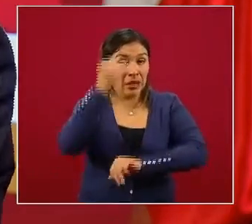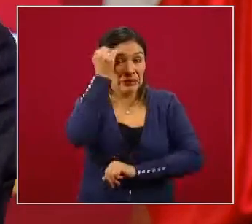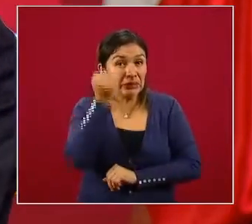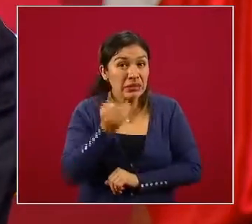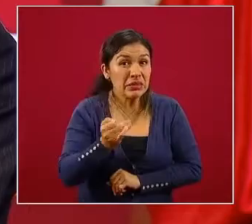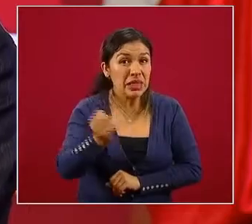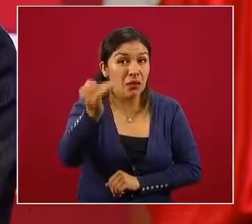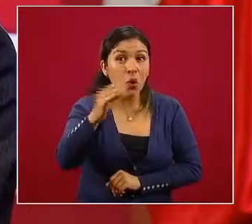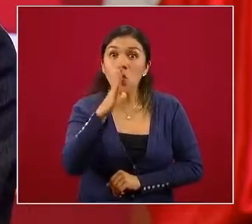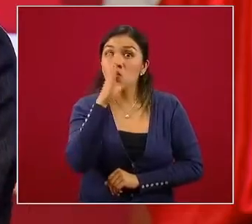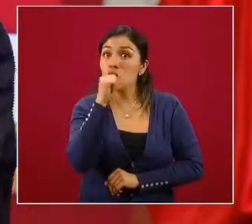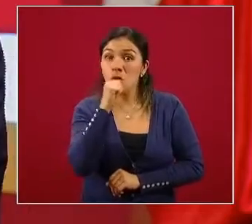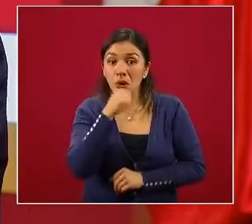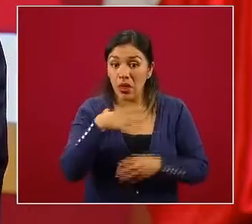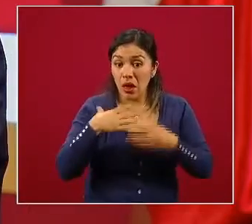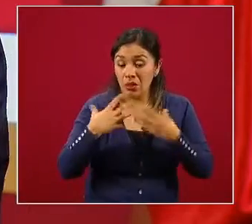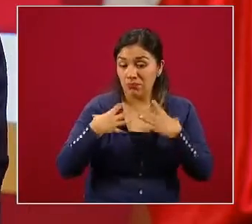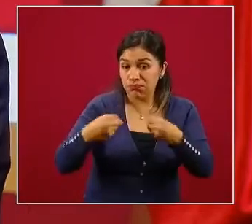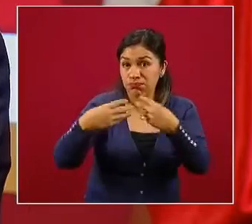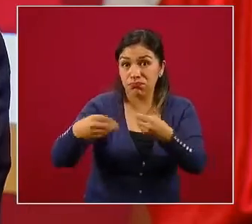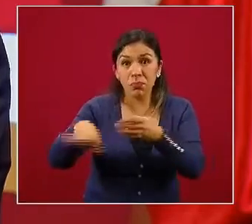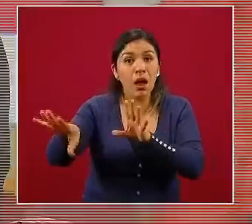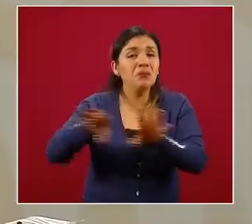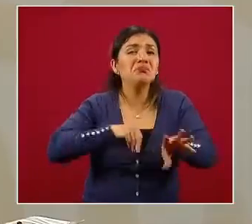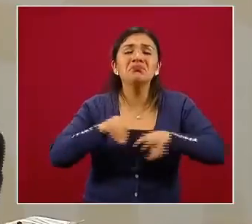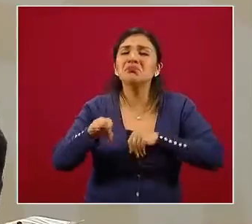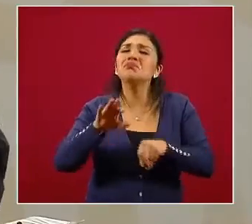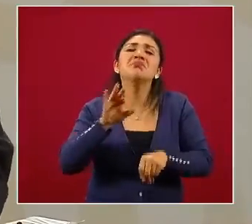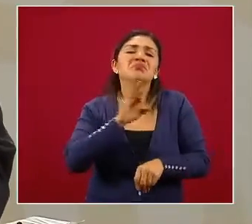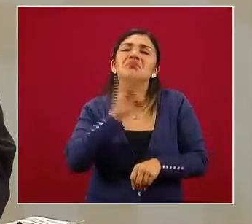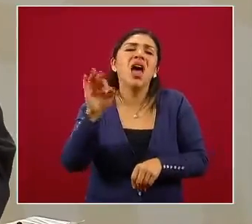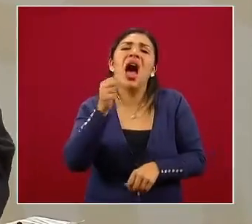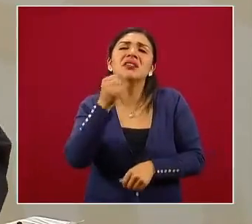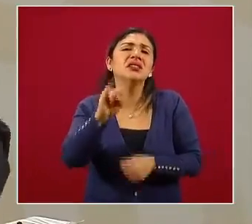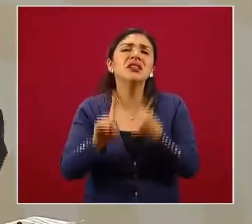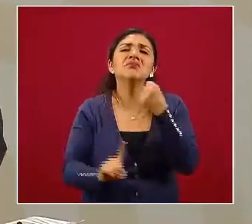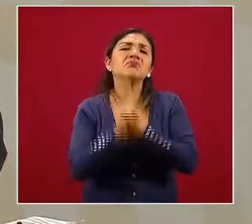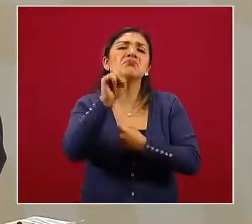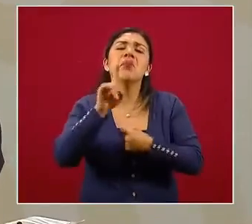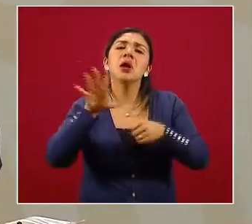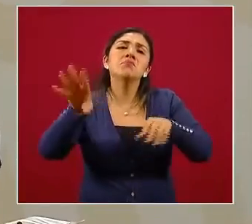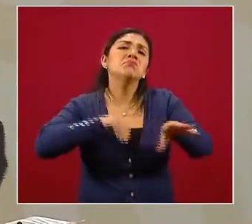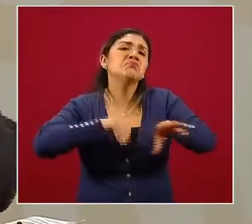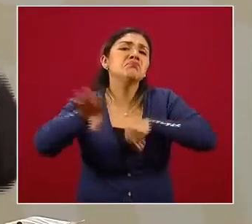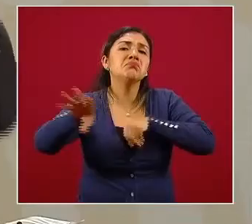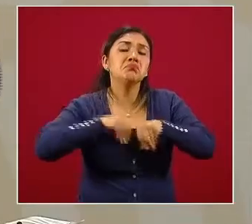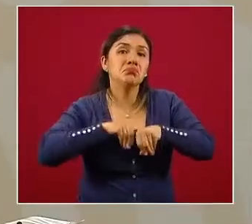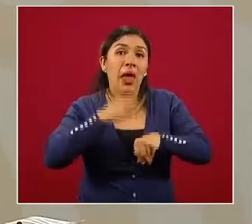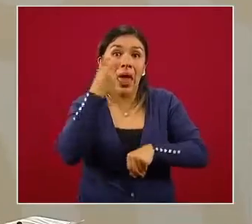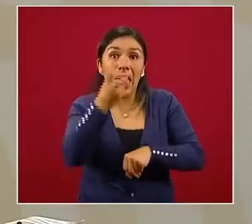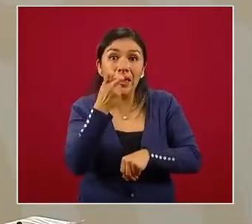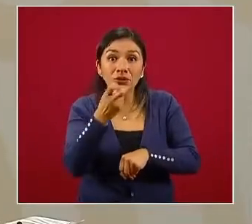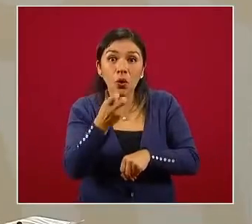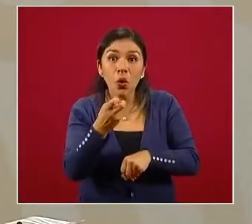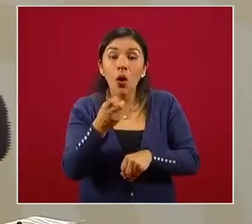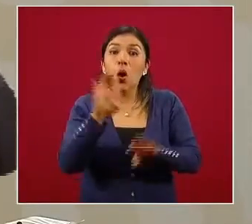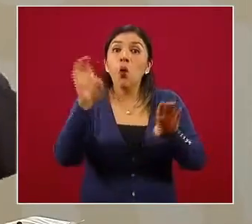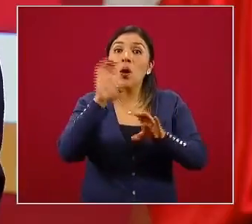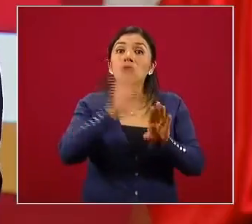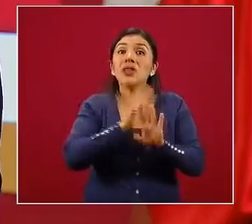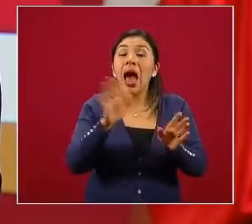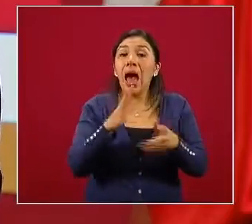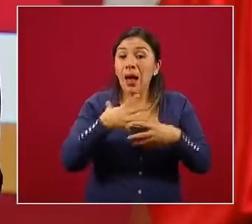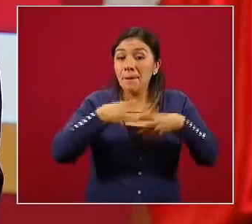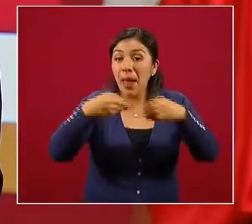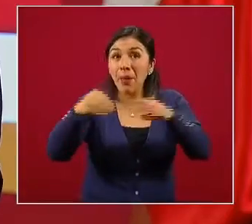que eviten por completo la epidemia. Eventualmente van a tener una epidemia y por lo tanto la salida de esas epidemias